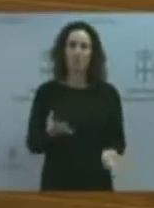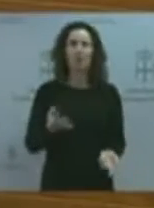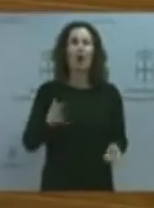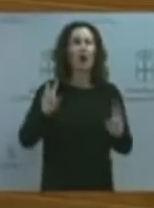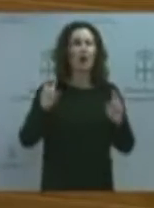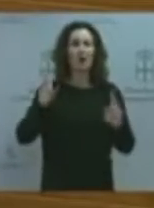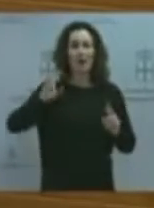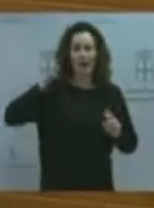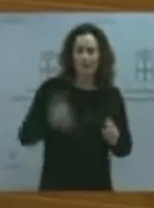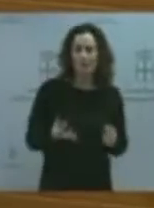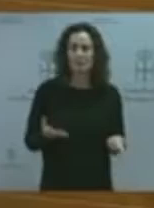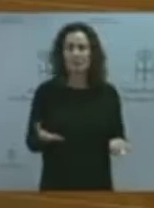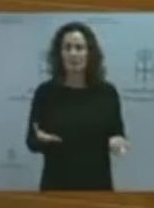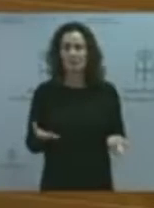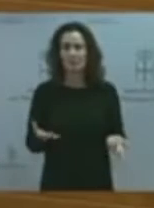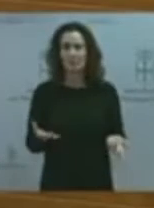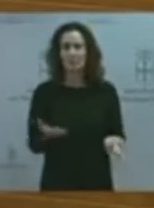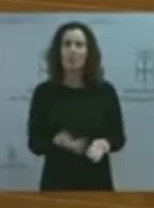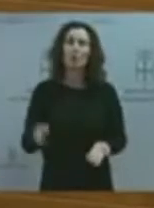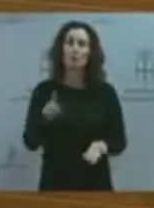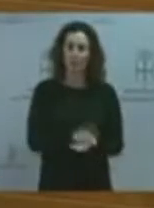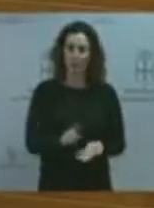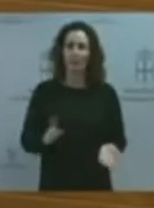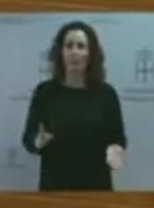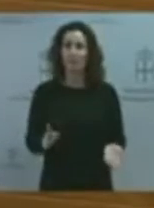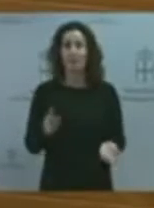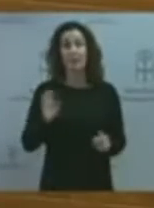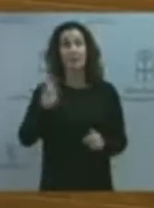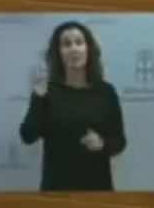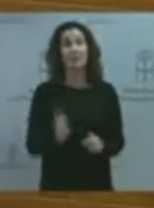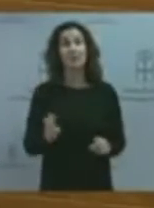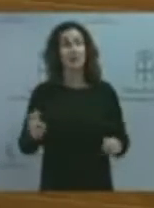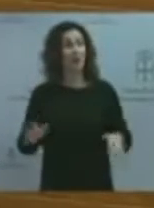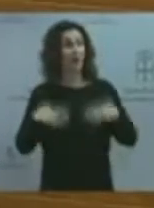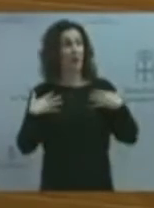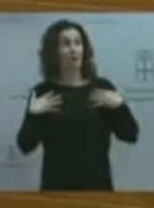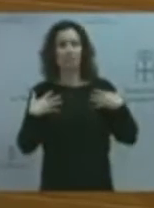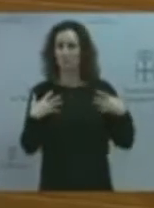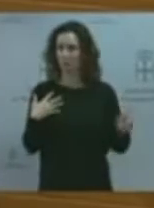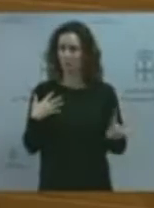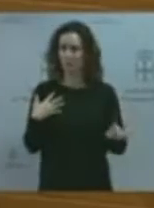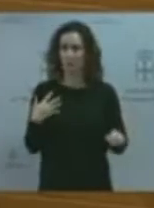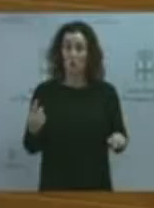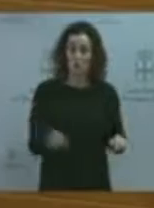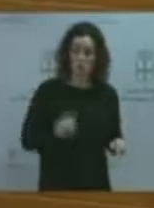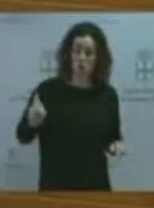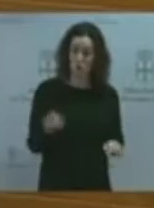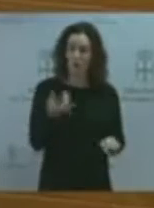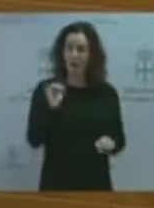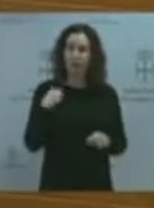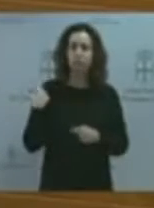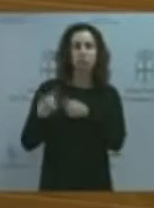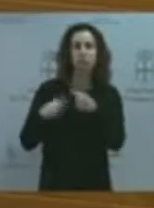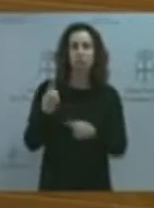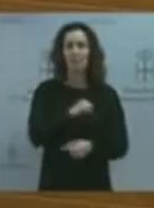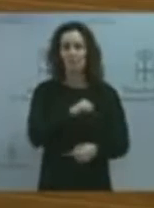llegamos aquí caídos del cielo, ninguno de nosotros. Todos nosotros tenemos nuestra propia trayectoria personal. Yo busqué consensos en